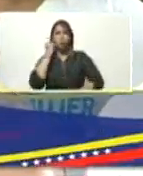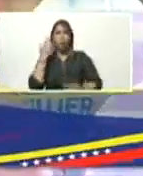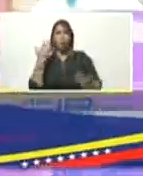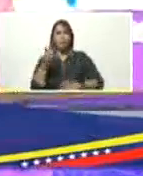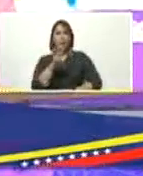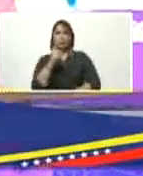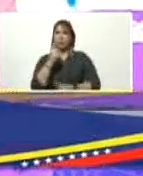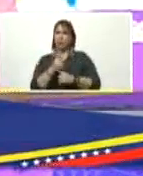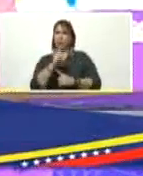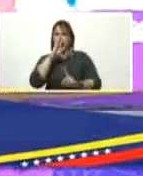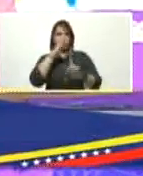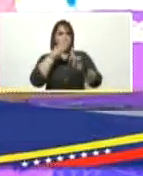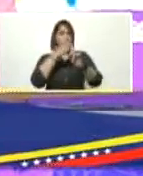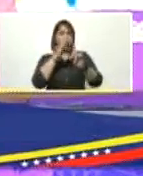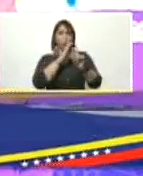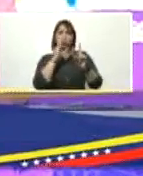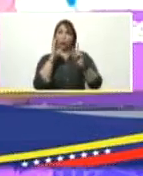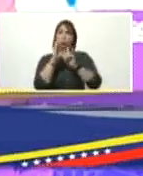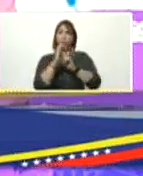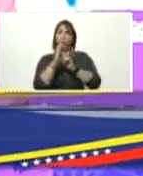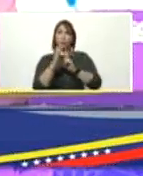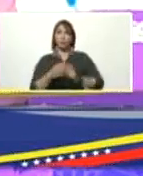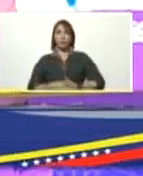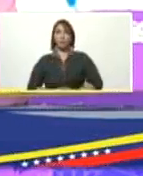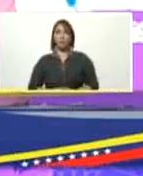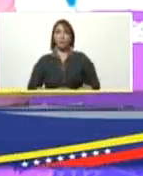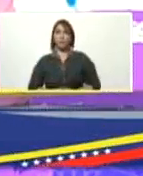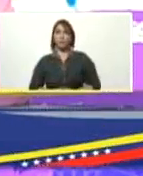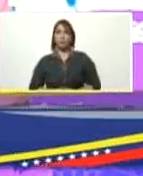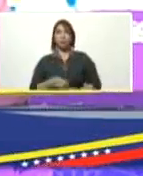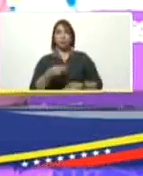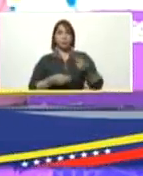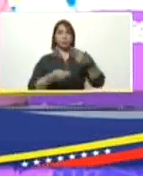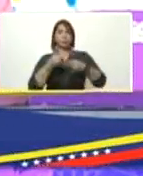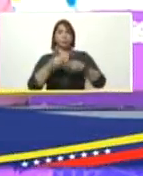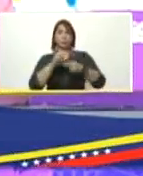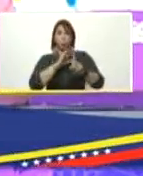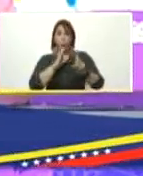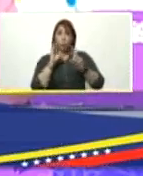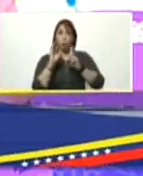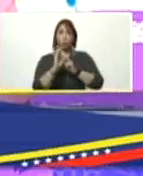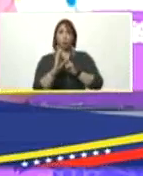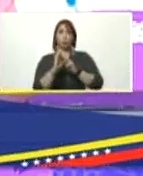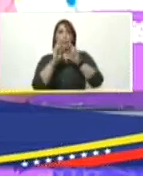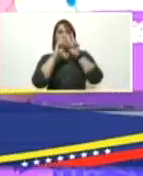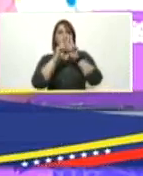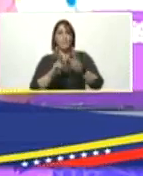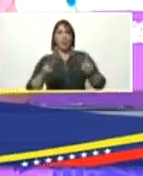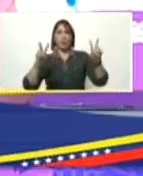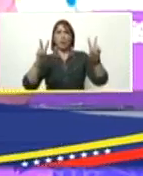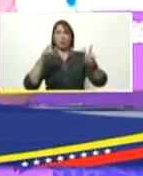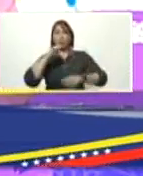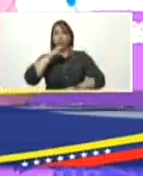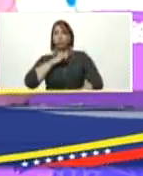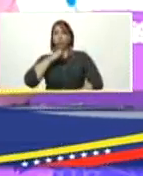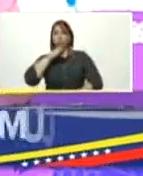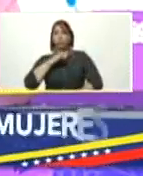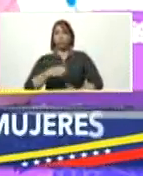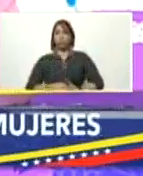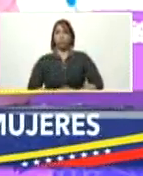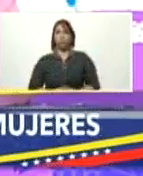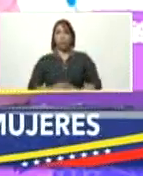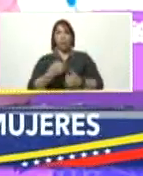Tenemos que ir a la cultura, a la construcción de una cultura de paz, de tolerancia,